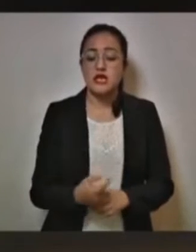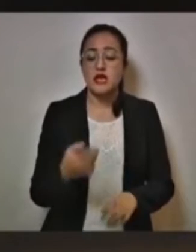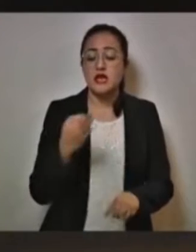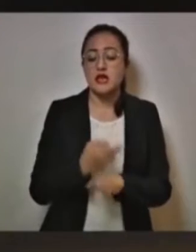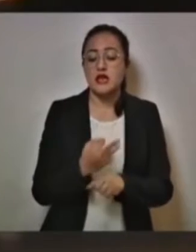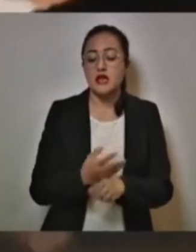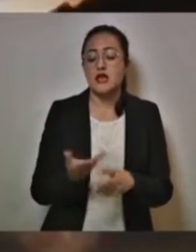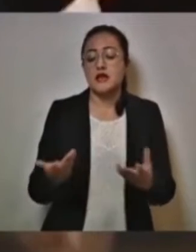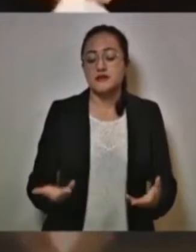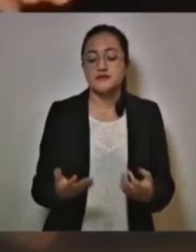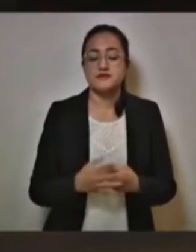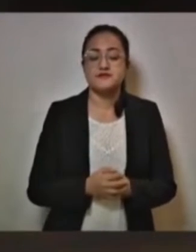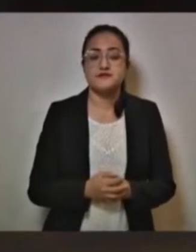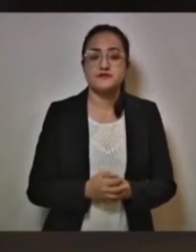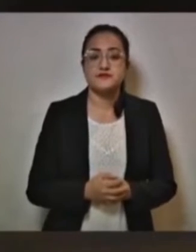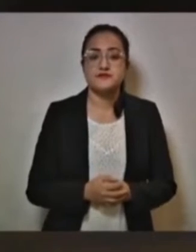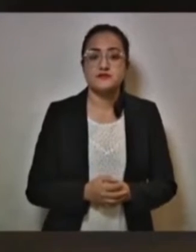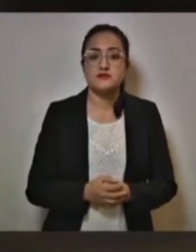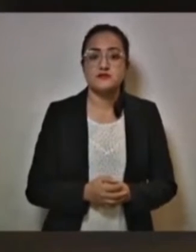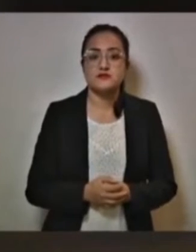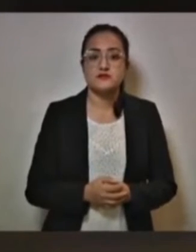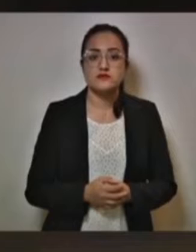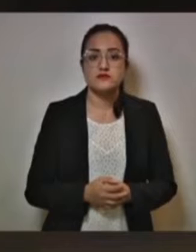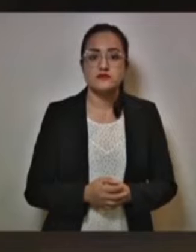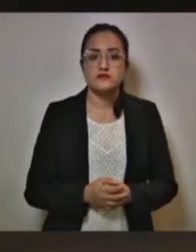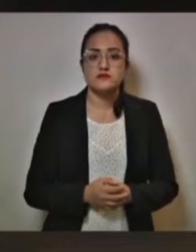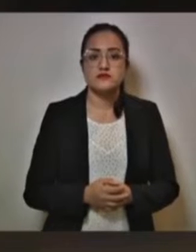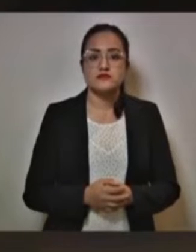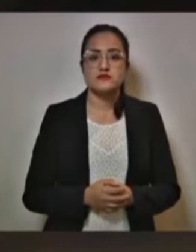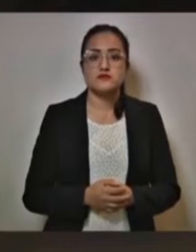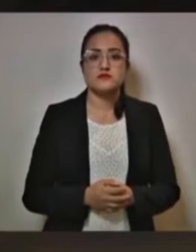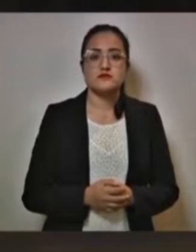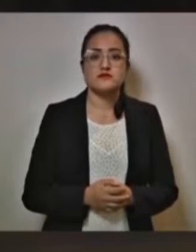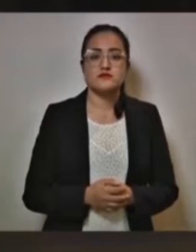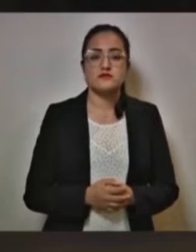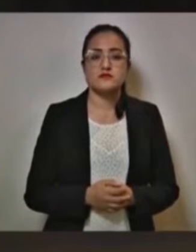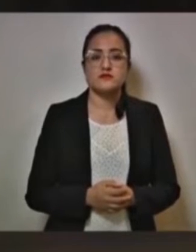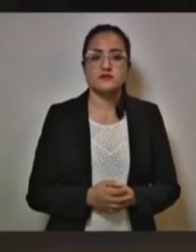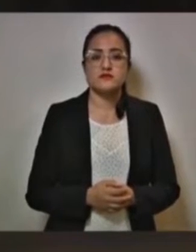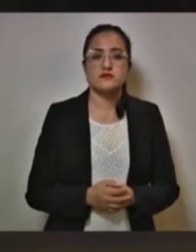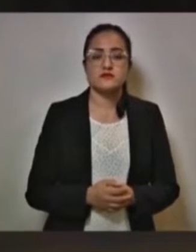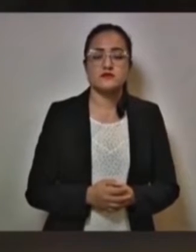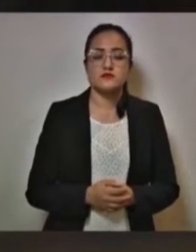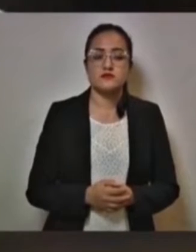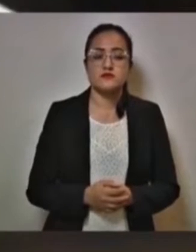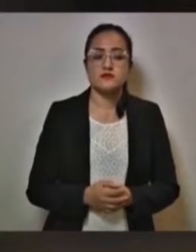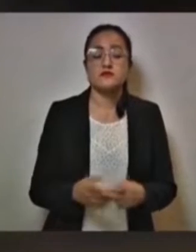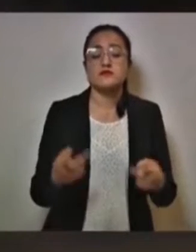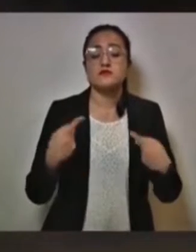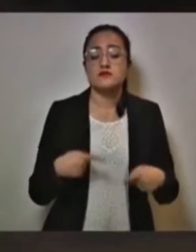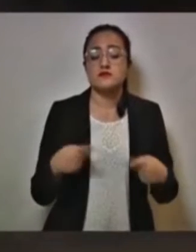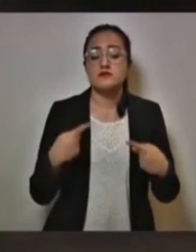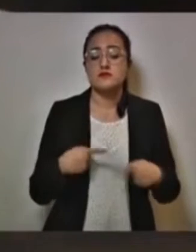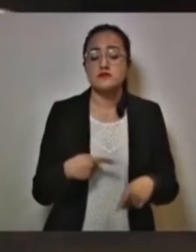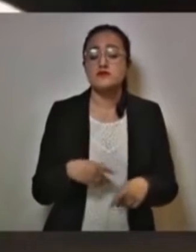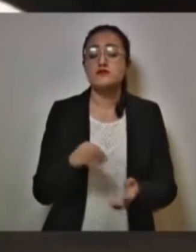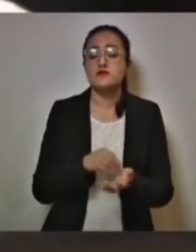relación a los casos activos, tenemos